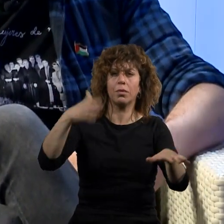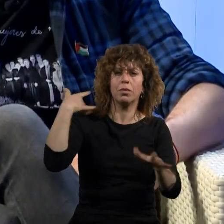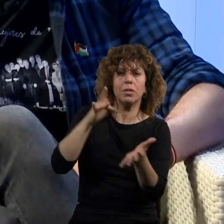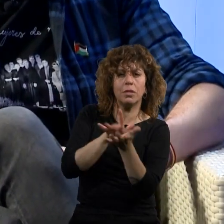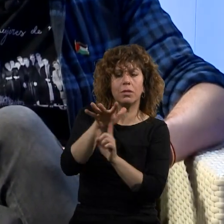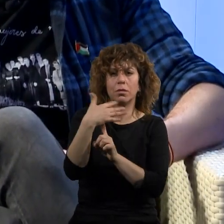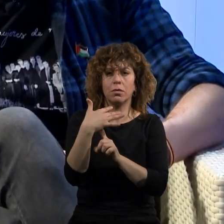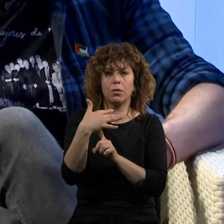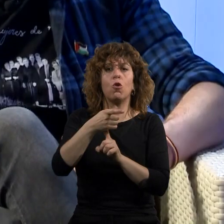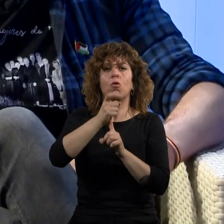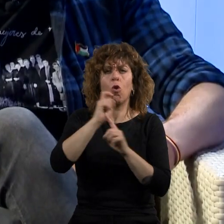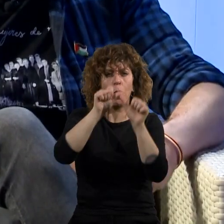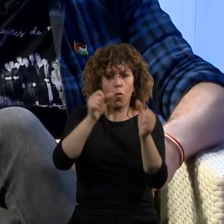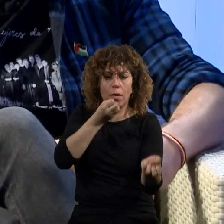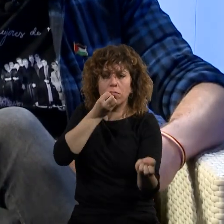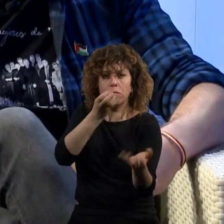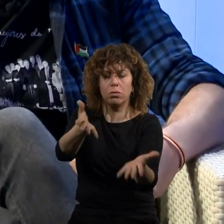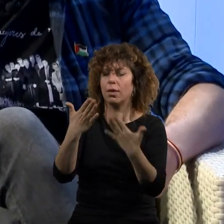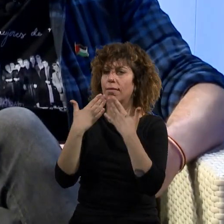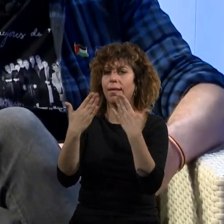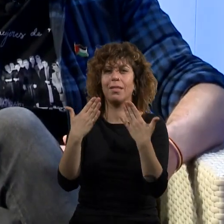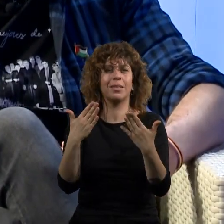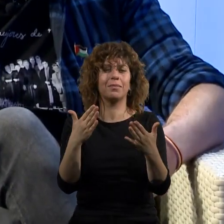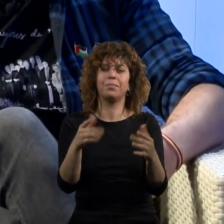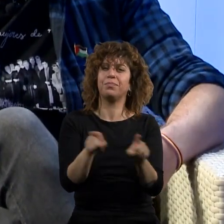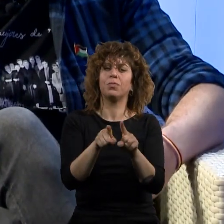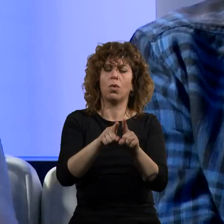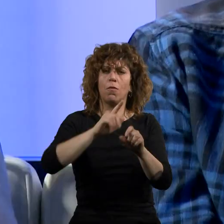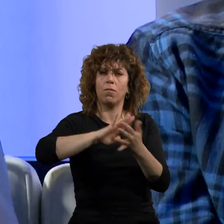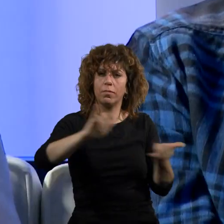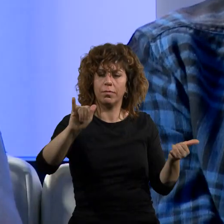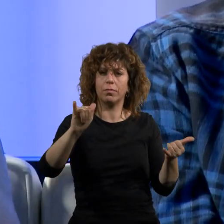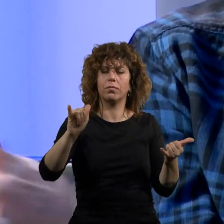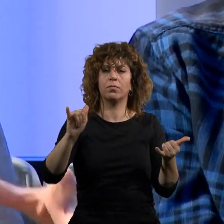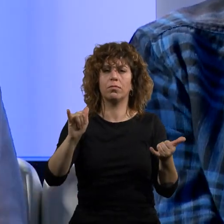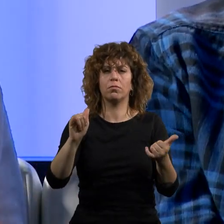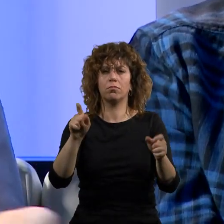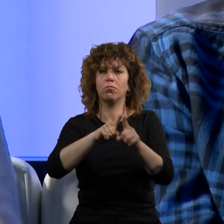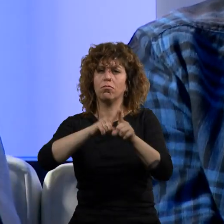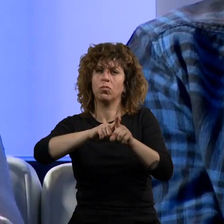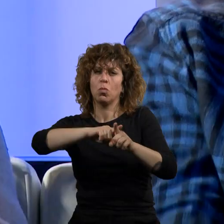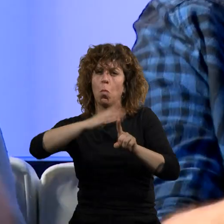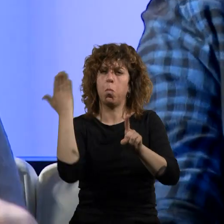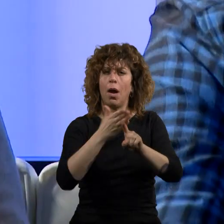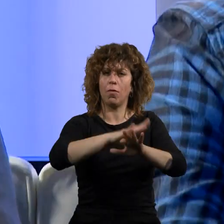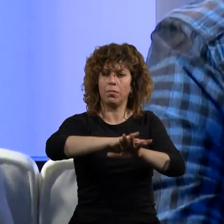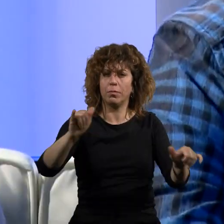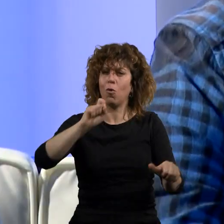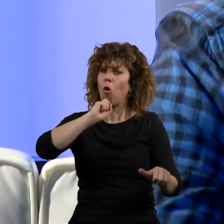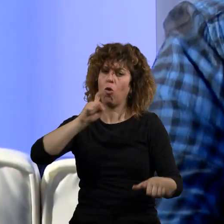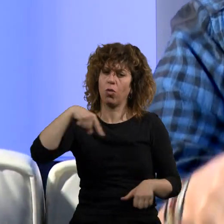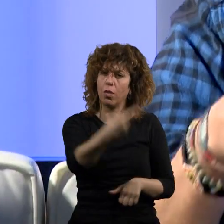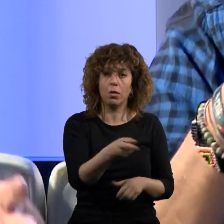que hay que decir las cosas como fueron. Que Eso aquí es. no se trata de venganzas, ni de represaliar a nadie, ni de tener odio,